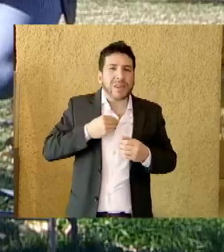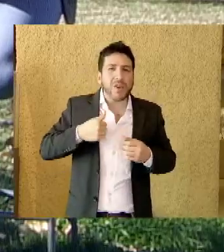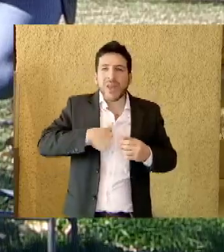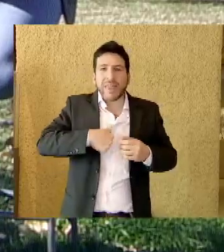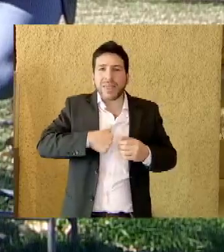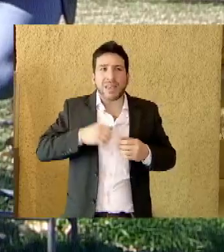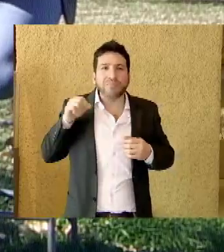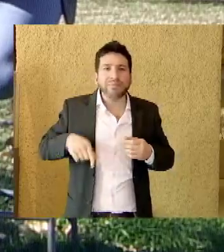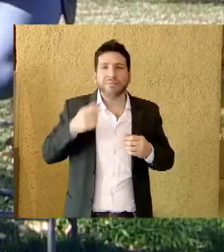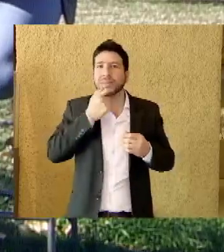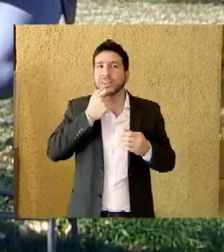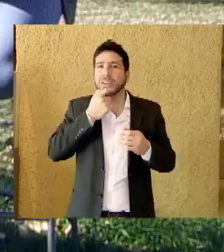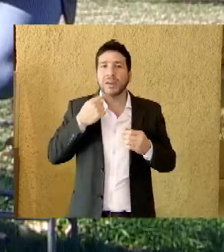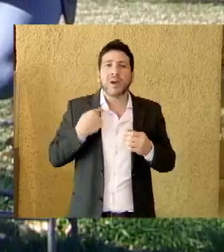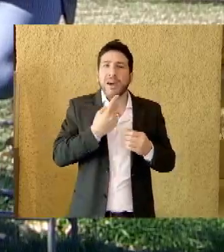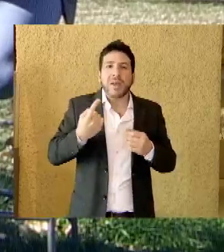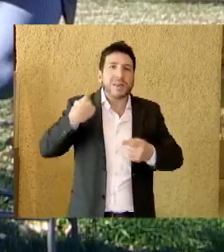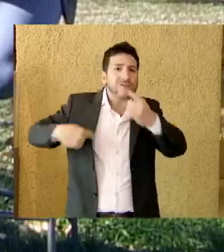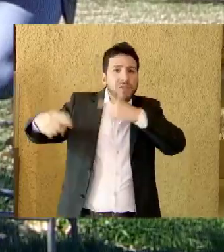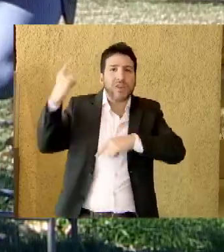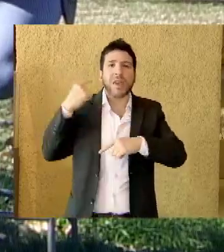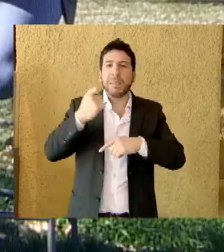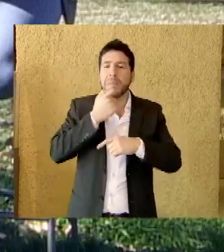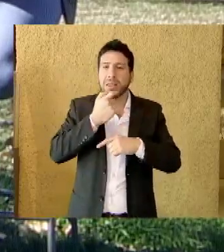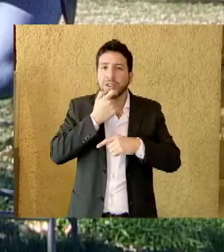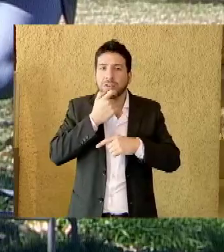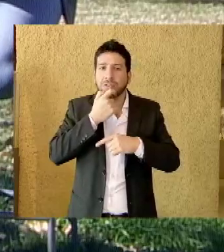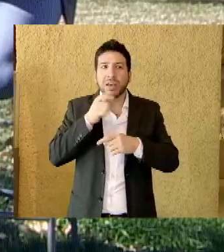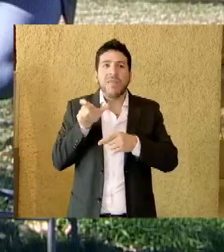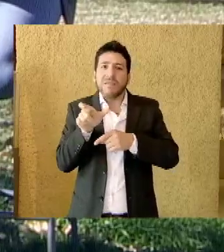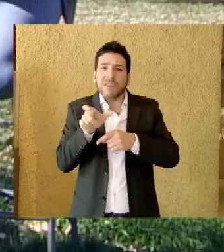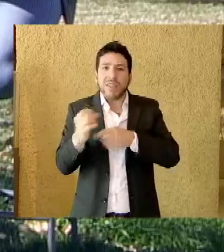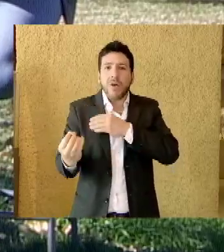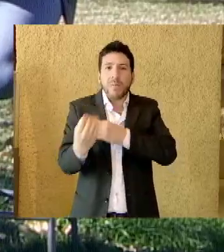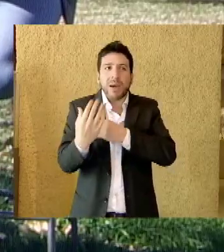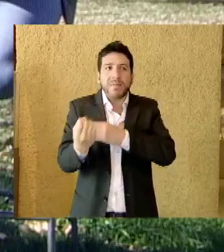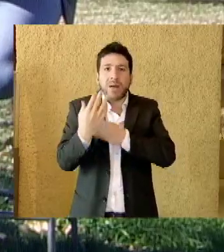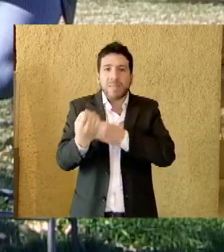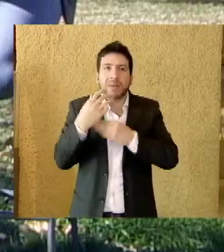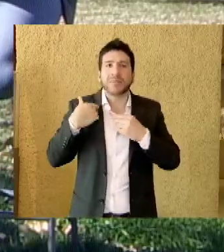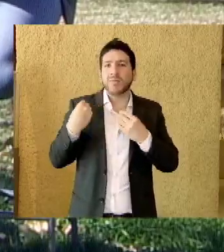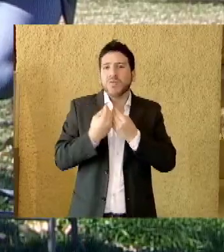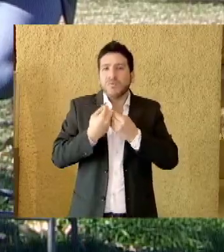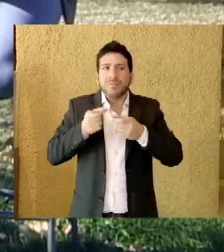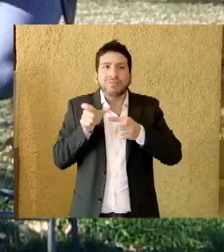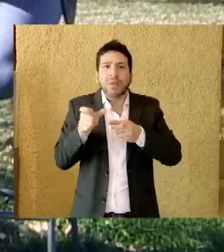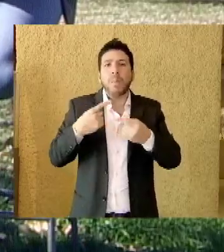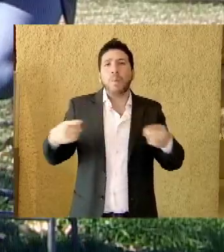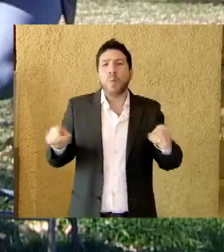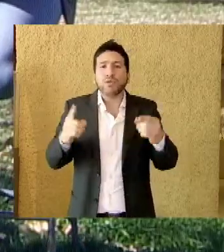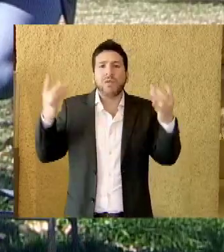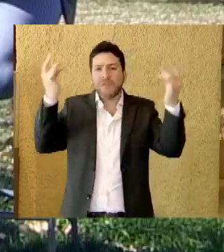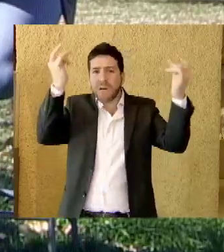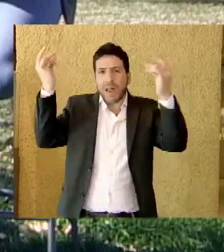vamos a estar repasando distintos aspectos de la provincia de Mendoza. Nos han enviado material colegas nuestros, nos han mandado material músicos,